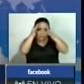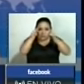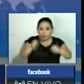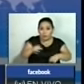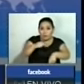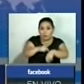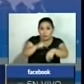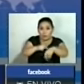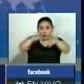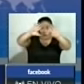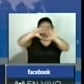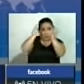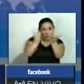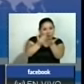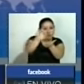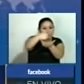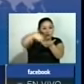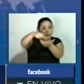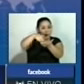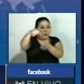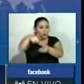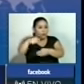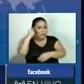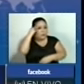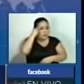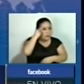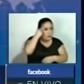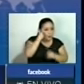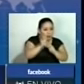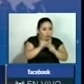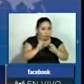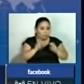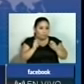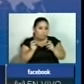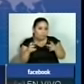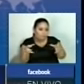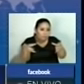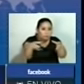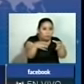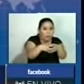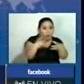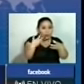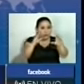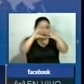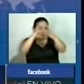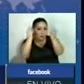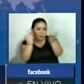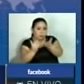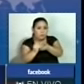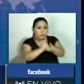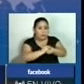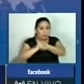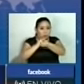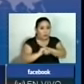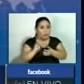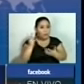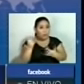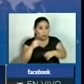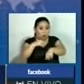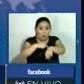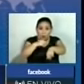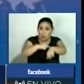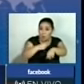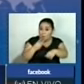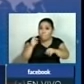la comunidad mundial. En un momento en que estamos sentados más separados de lo habitual, el mundo demostró que está más cerca que nunca. Y en apenas pocas